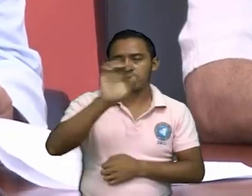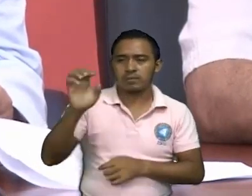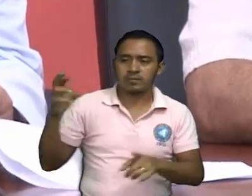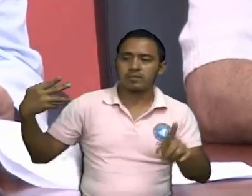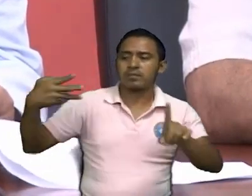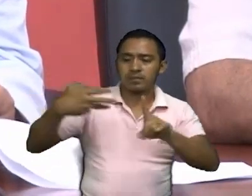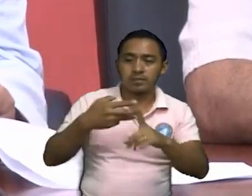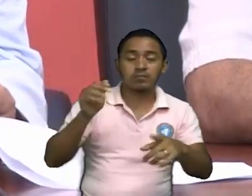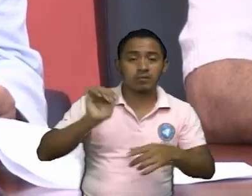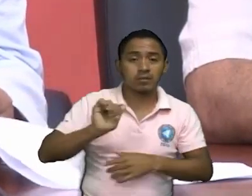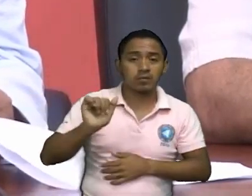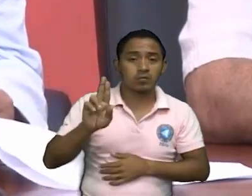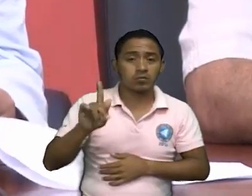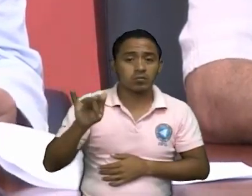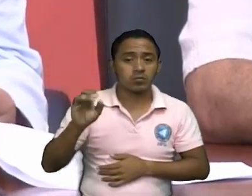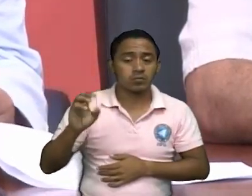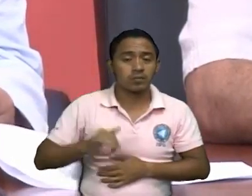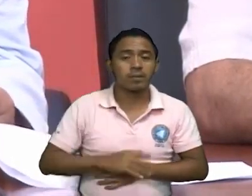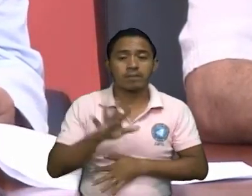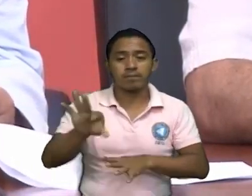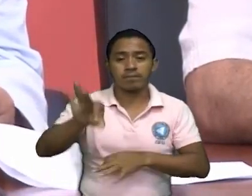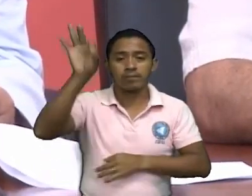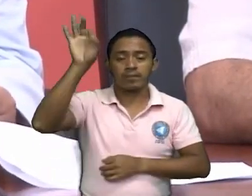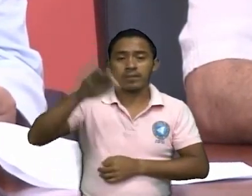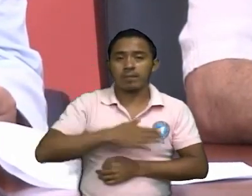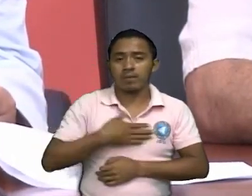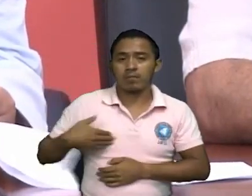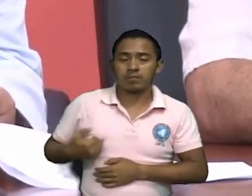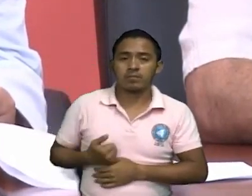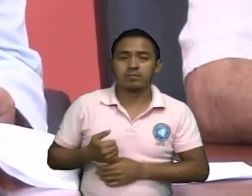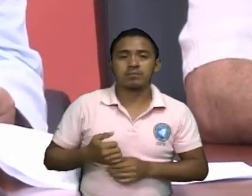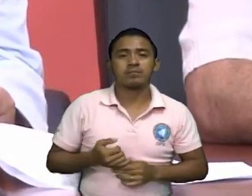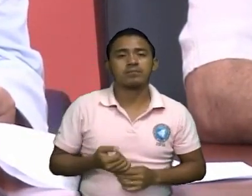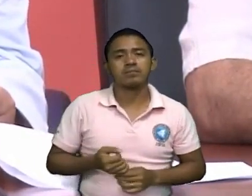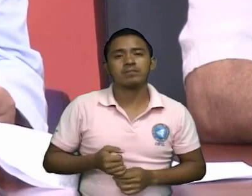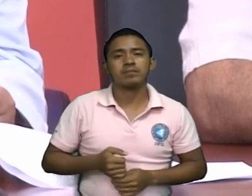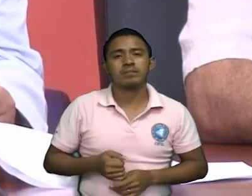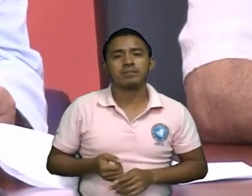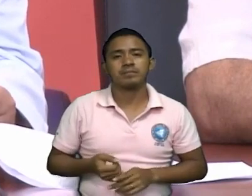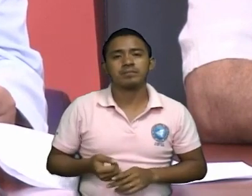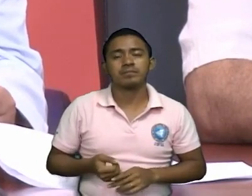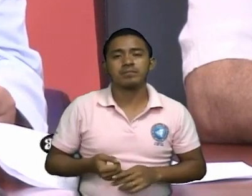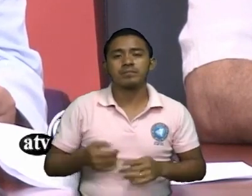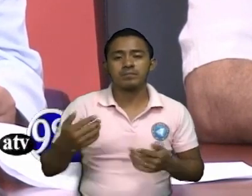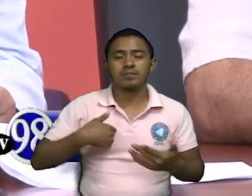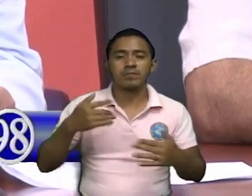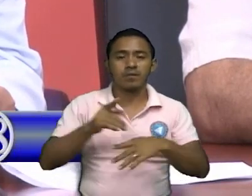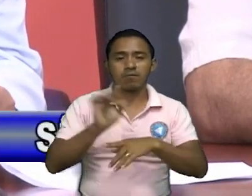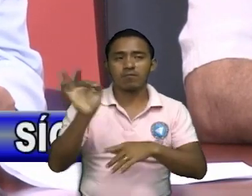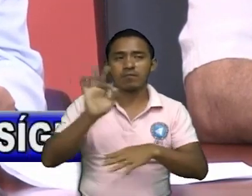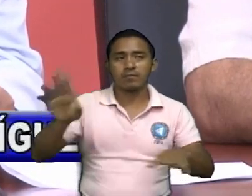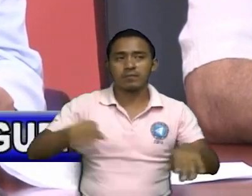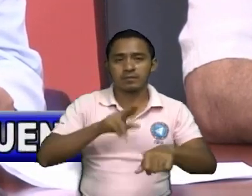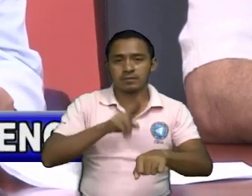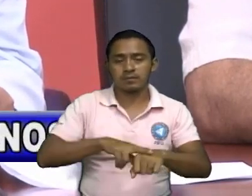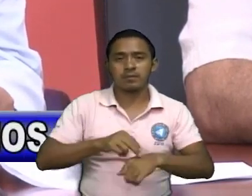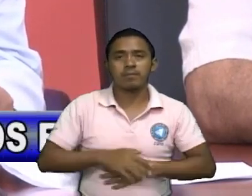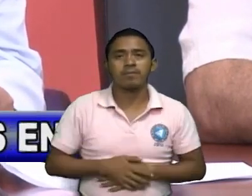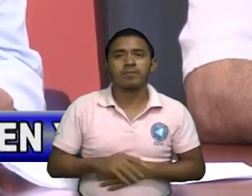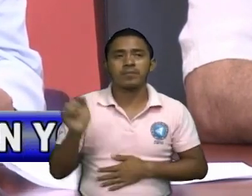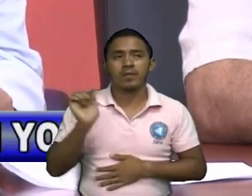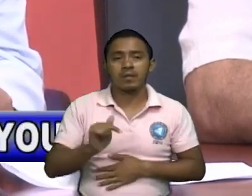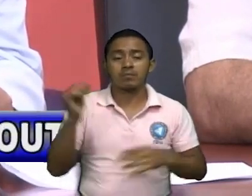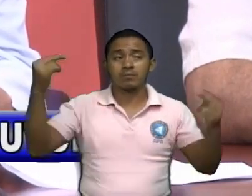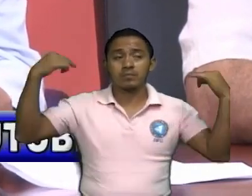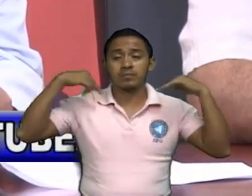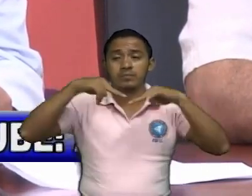autónomas del Caribe para seleccionar al mejor docente del país en etapa nacional. Para ello, estos